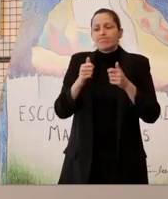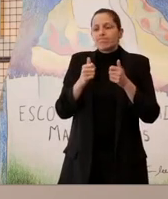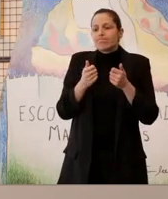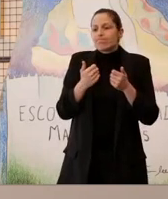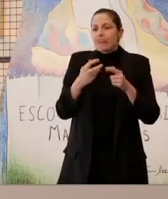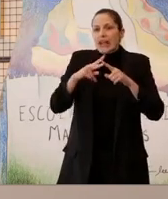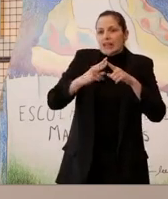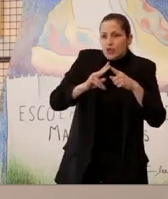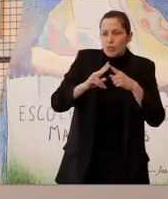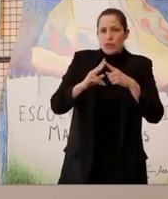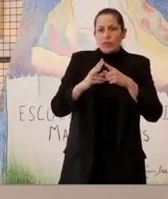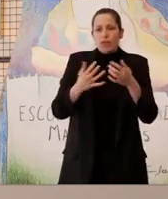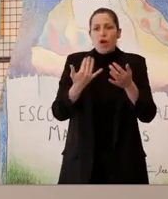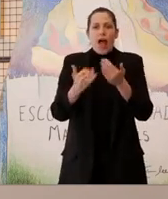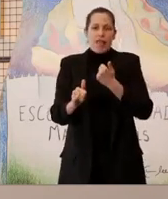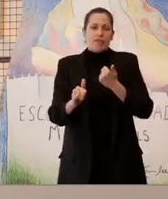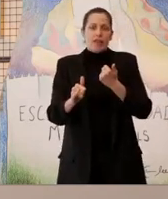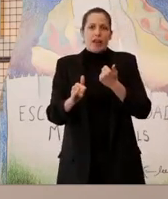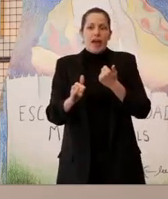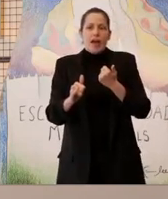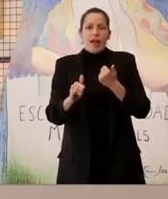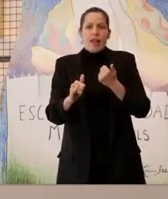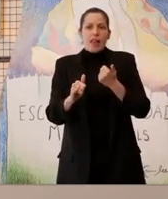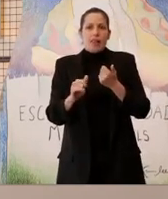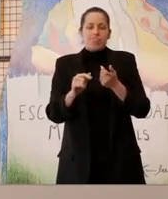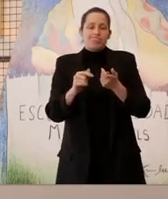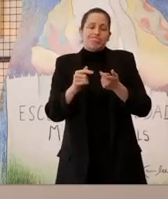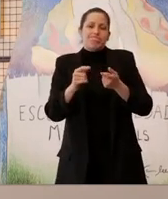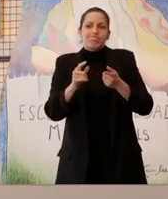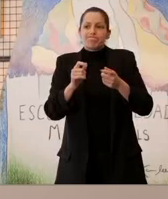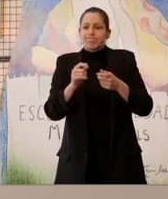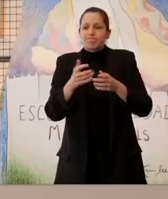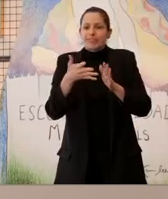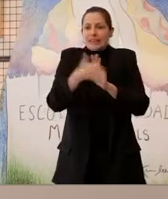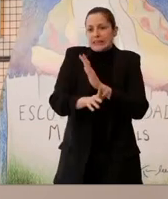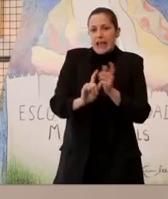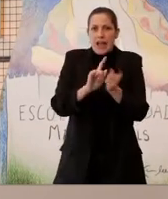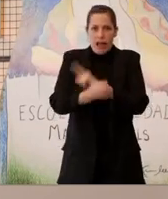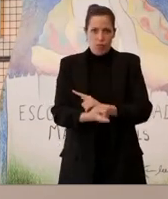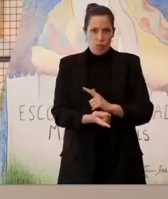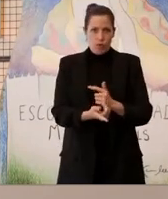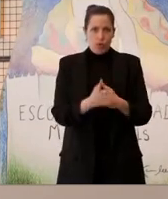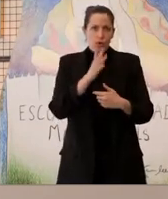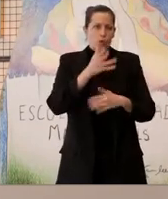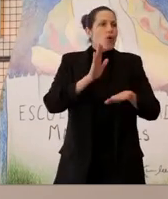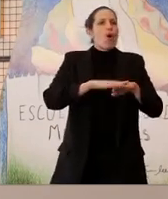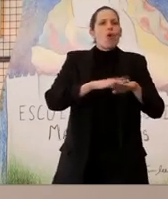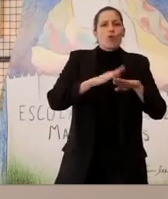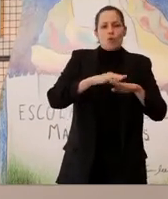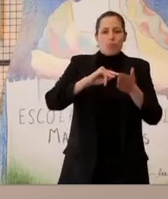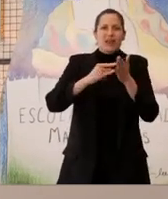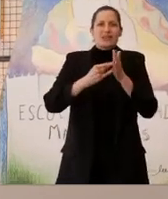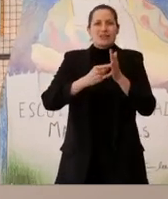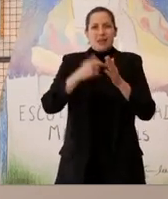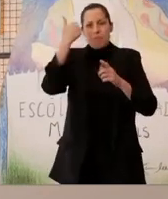y siempre es distorsionada faltaría más para eso estamos viviendo en medio de un sistema patriarcal Pero yo lo que quiero poner de relieve